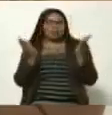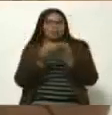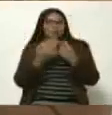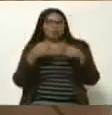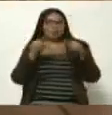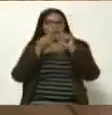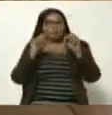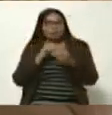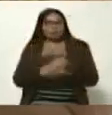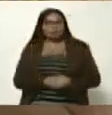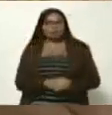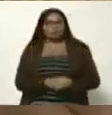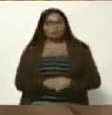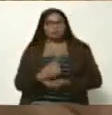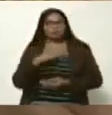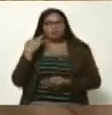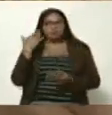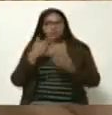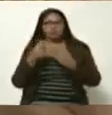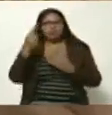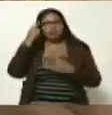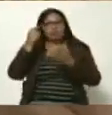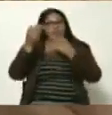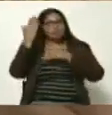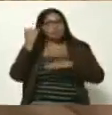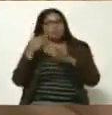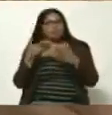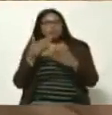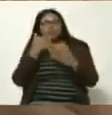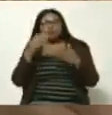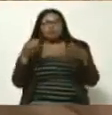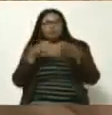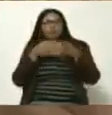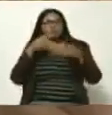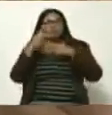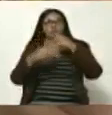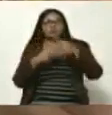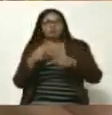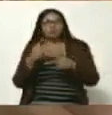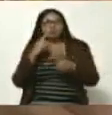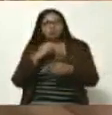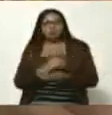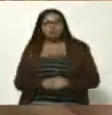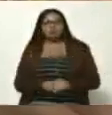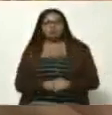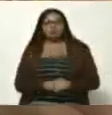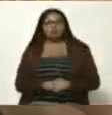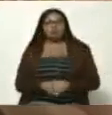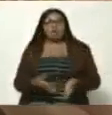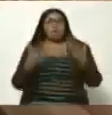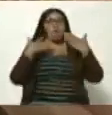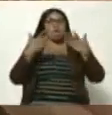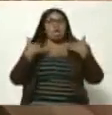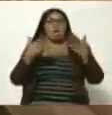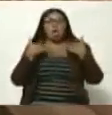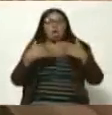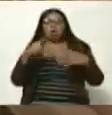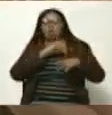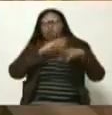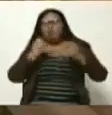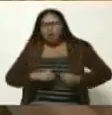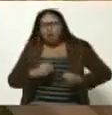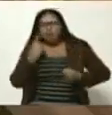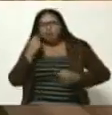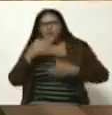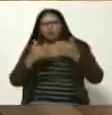Bueno, y vamos de inmediato con lo que fue el recorrido del día de ayer. Vamos a pedir a nuestro equipo de producción, que deben estar bien sofocados en el estudio porque no hay aire, que por favor